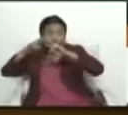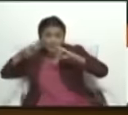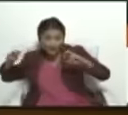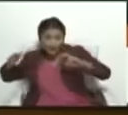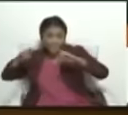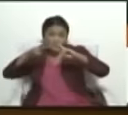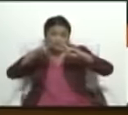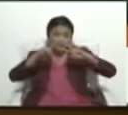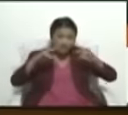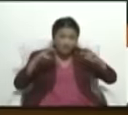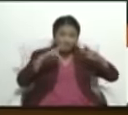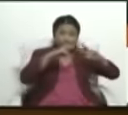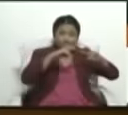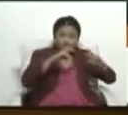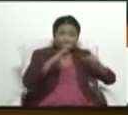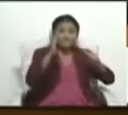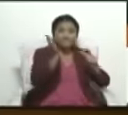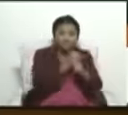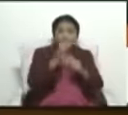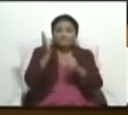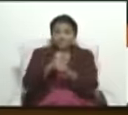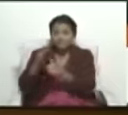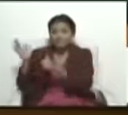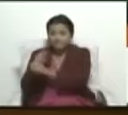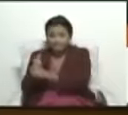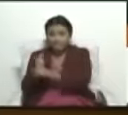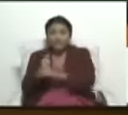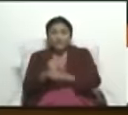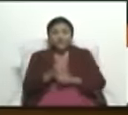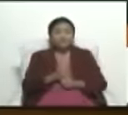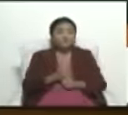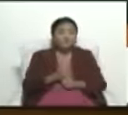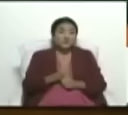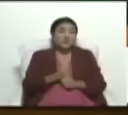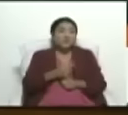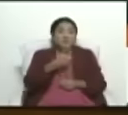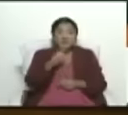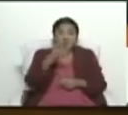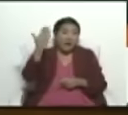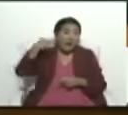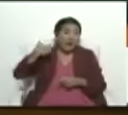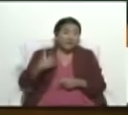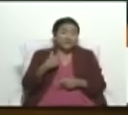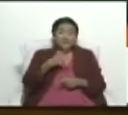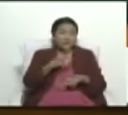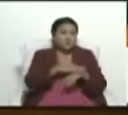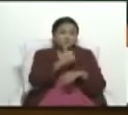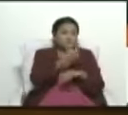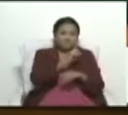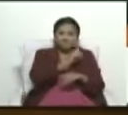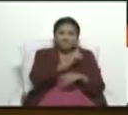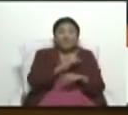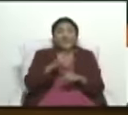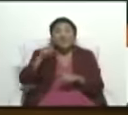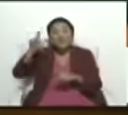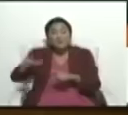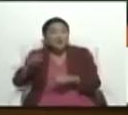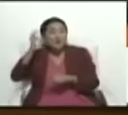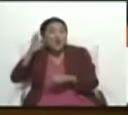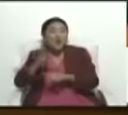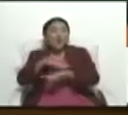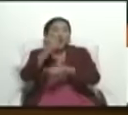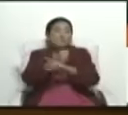nos determinaron que efectivamente no ocurrió un homicidio, suicidio, sino un doble asesinato.